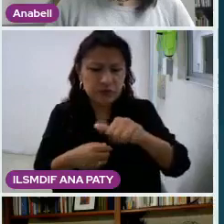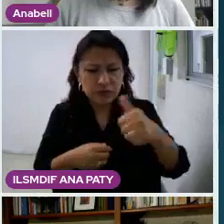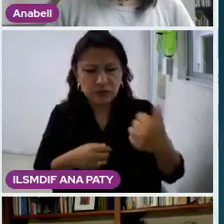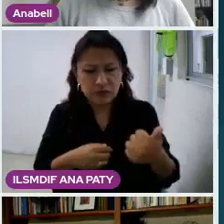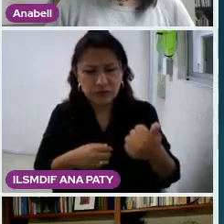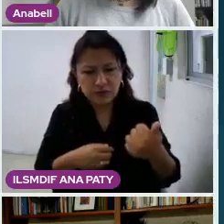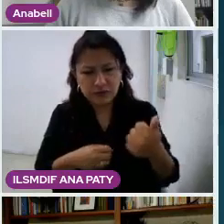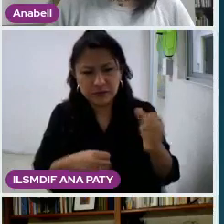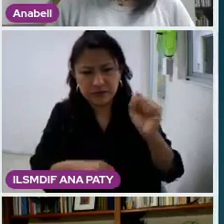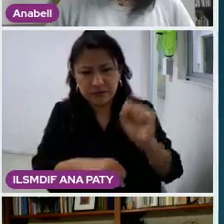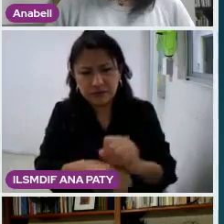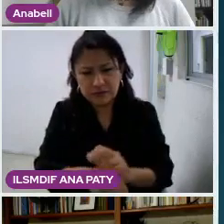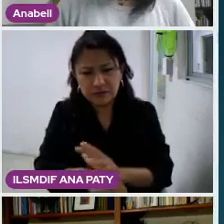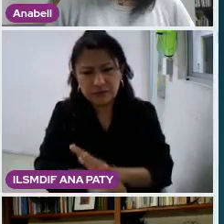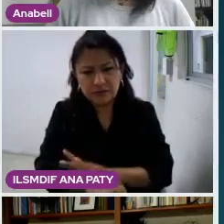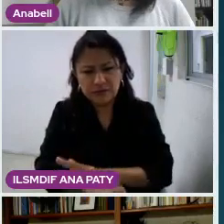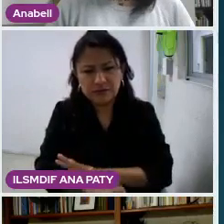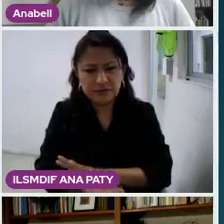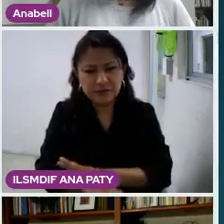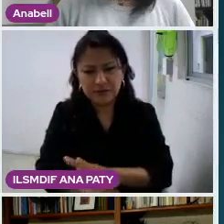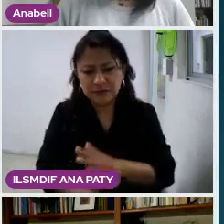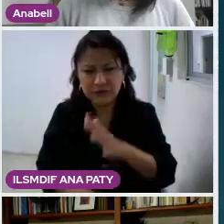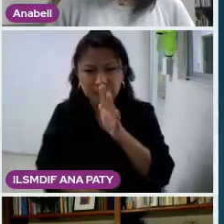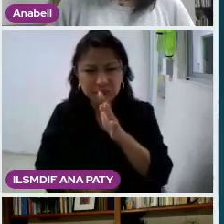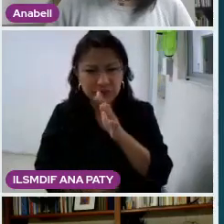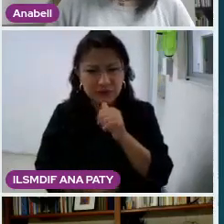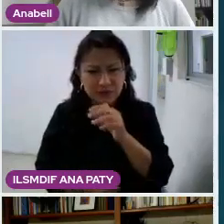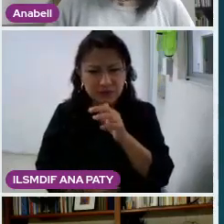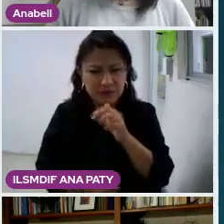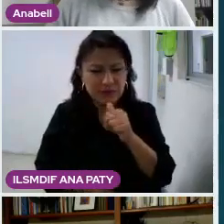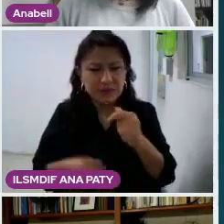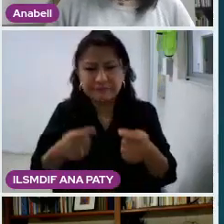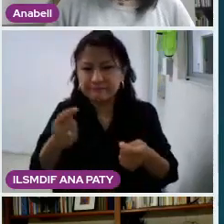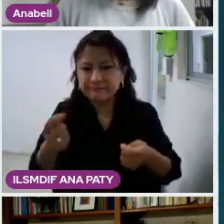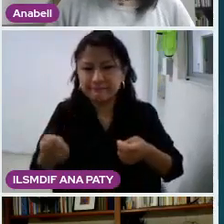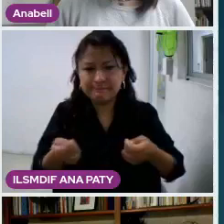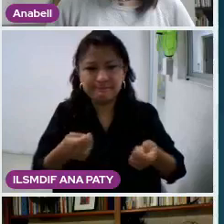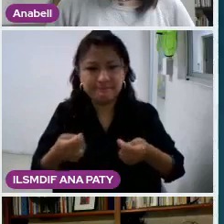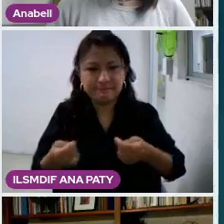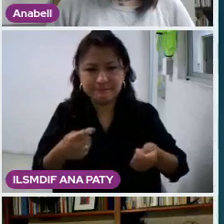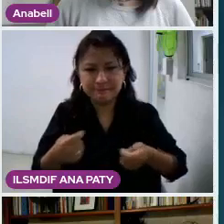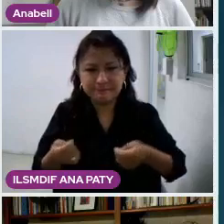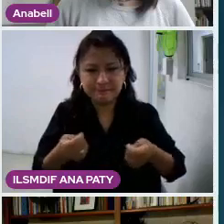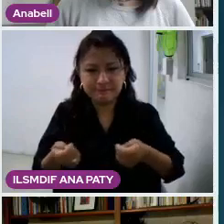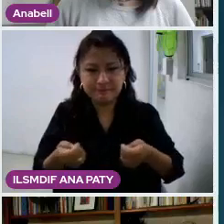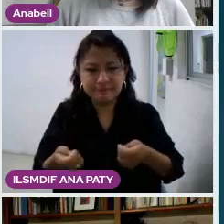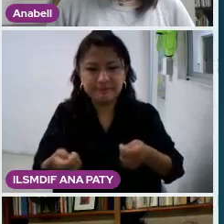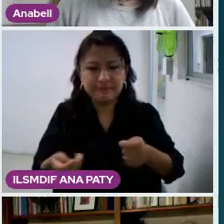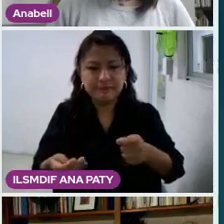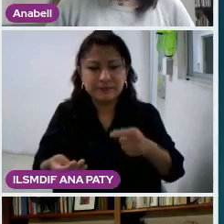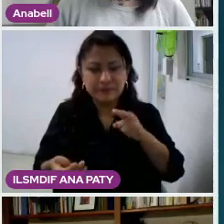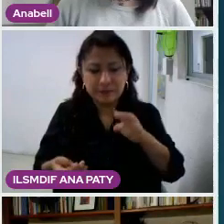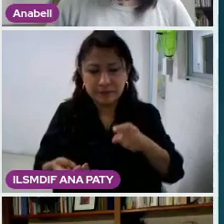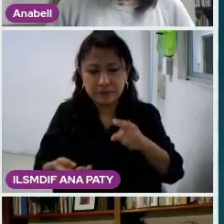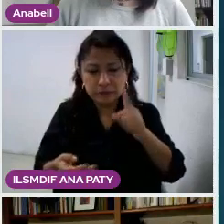de vómito autoprovocado o usar incorrectamente laxantes, diuréticos o